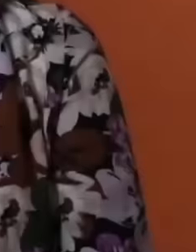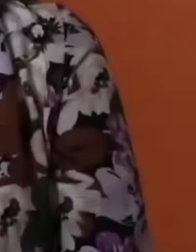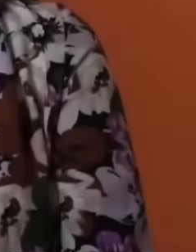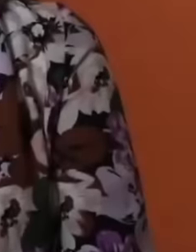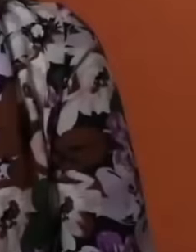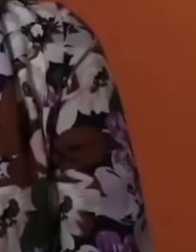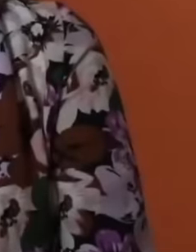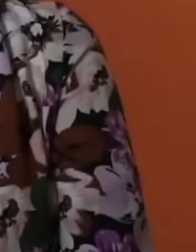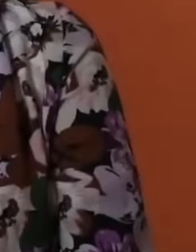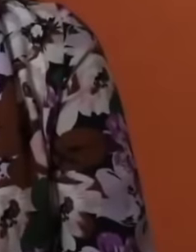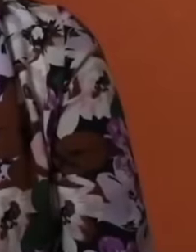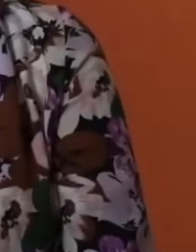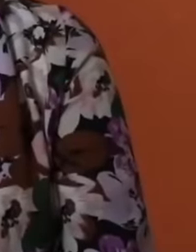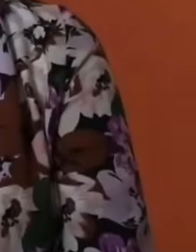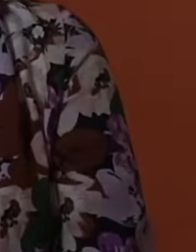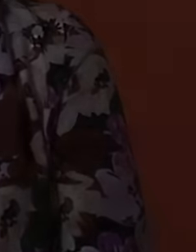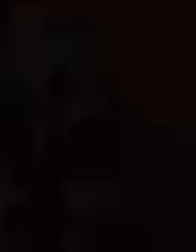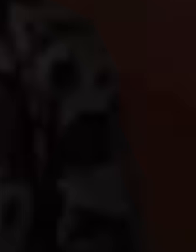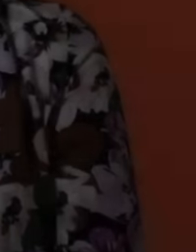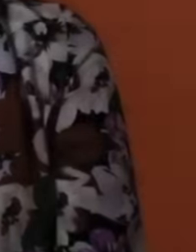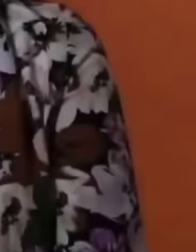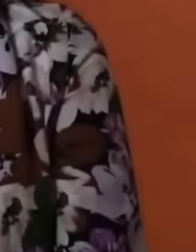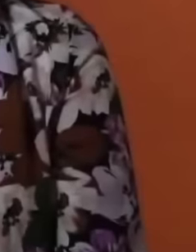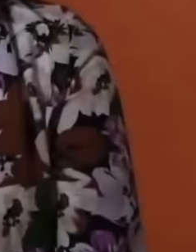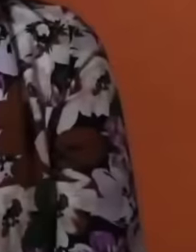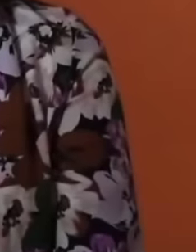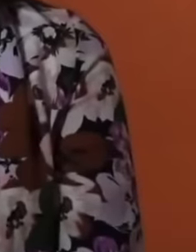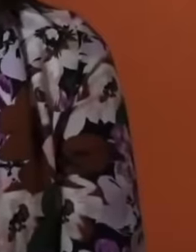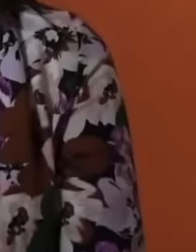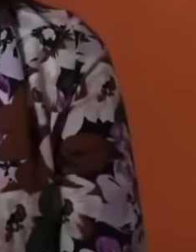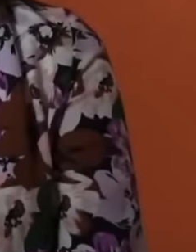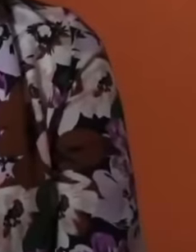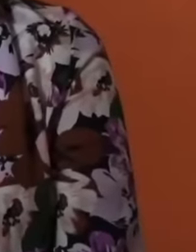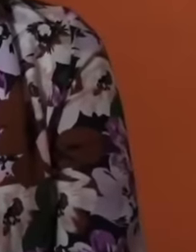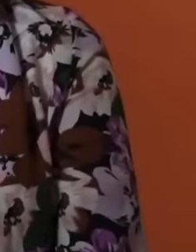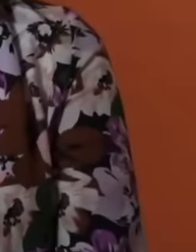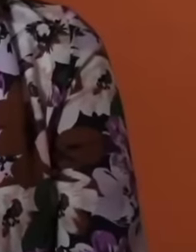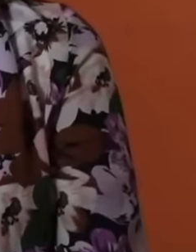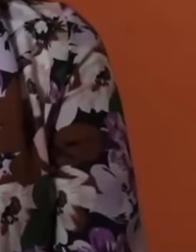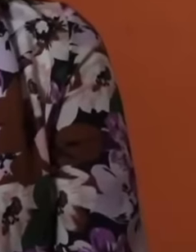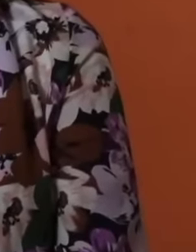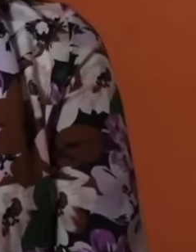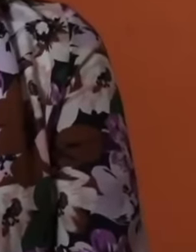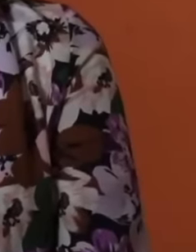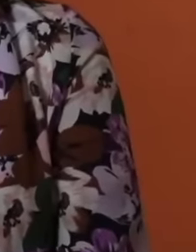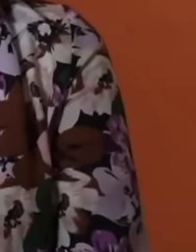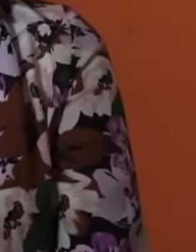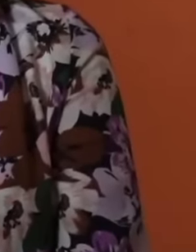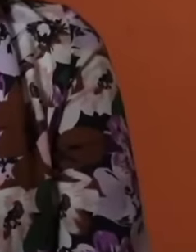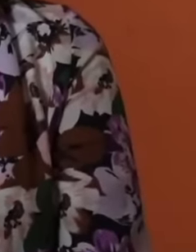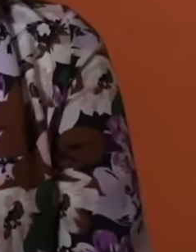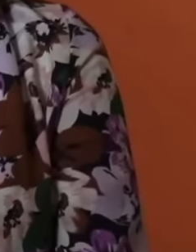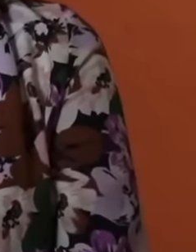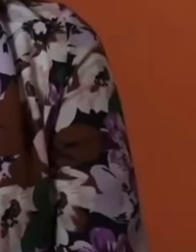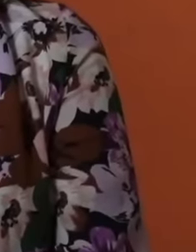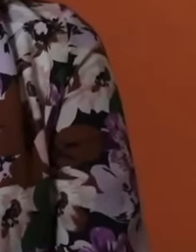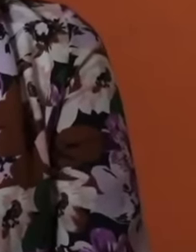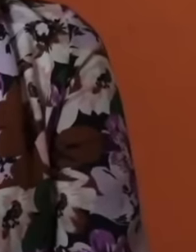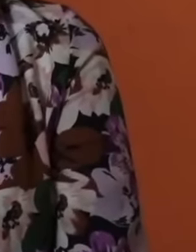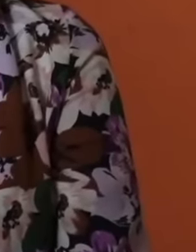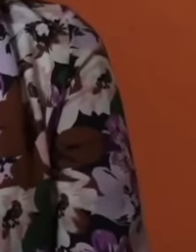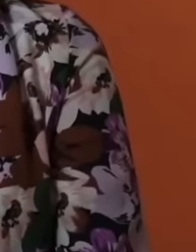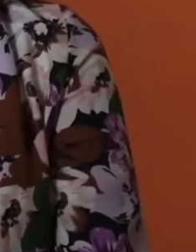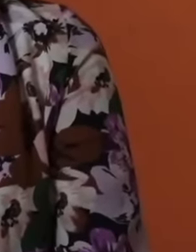Yo soy Diana, yo soy mamá de Ike. Estaba aquí afuera de la casa sentada y justo mi mamá iba